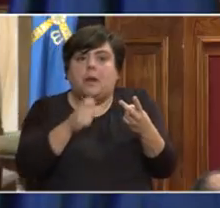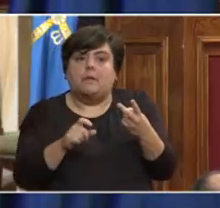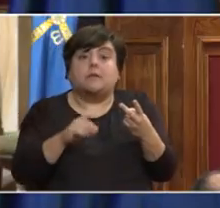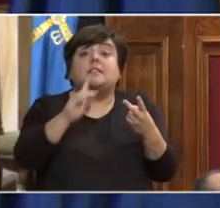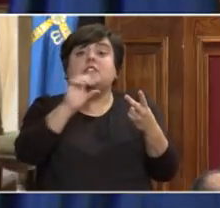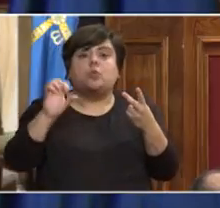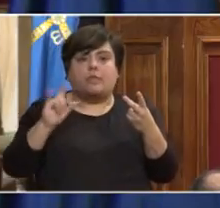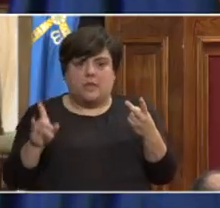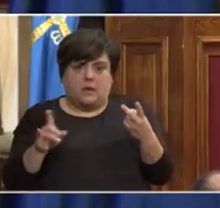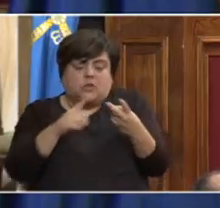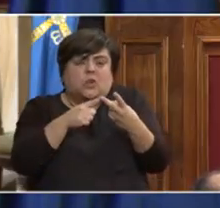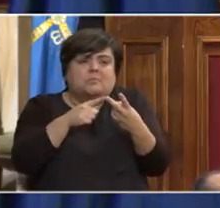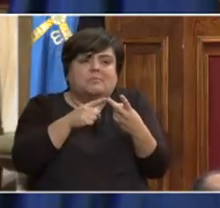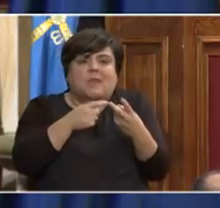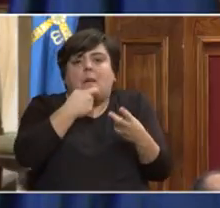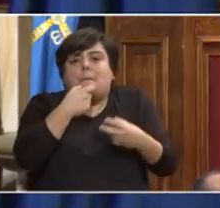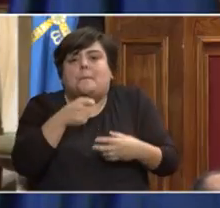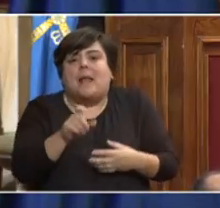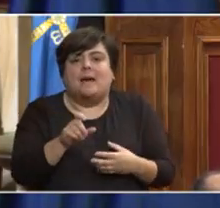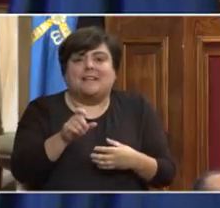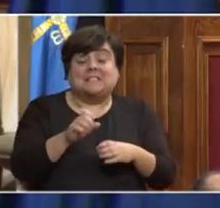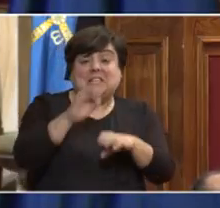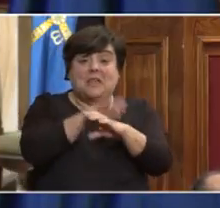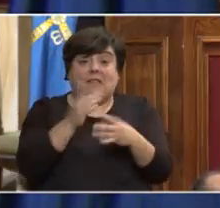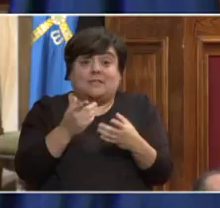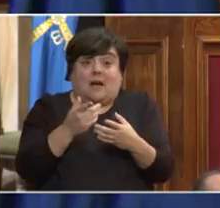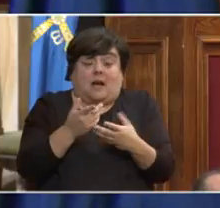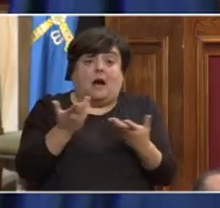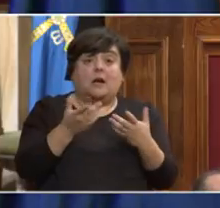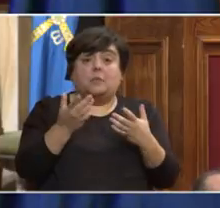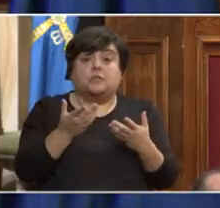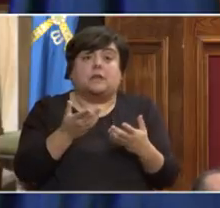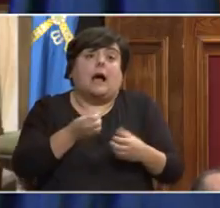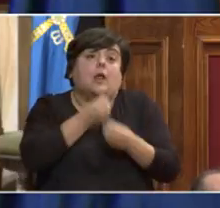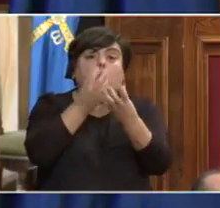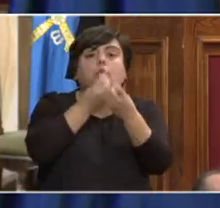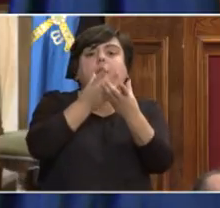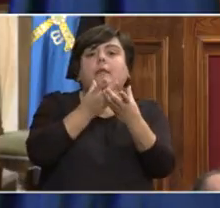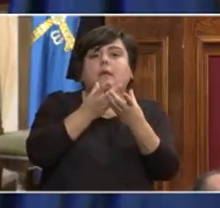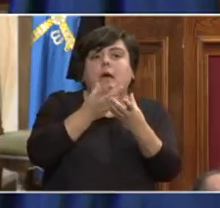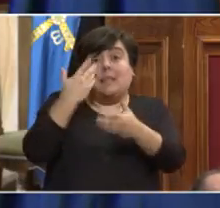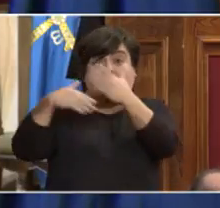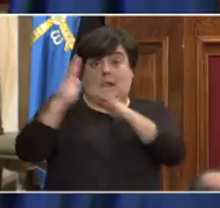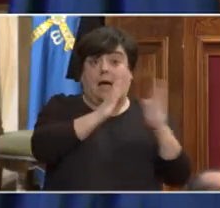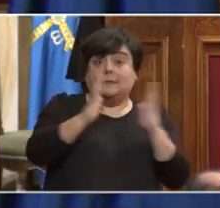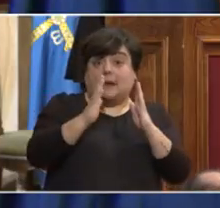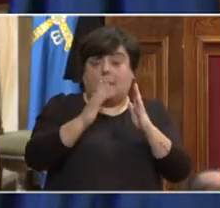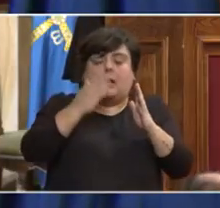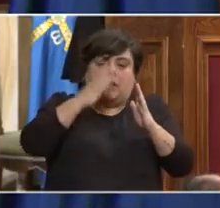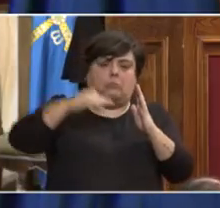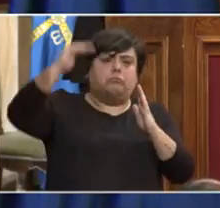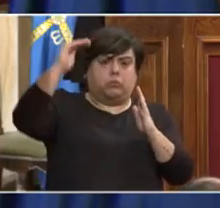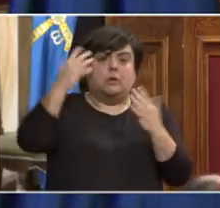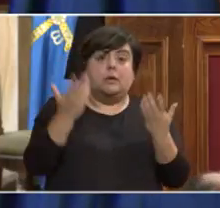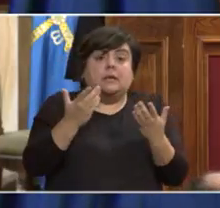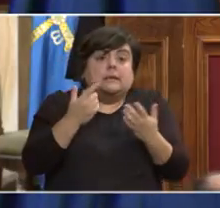disuacidio. Reflejo todos ellos de su completud artística y de la poencia elocuética de su etapa maduril. No es, pues,